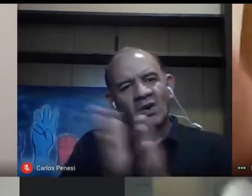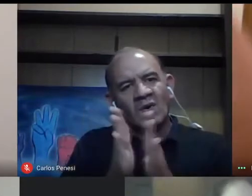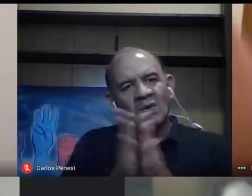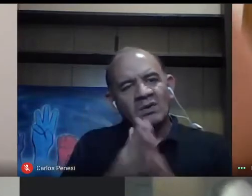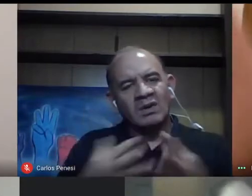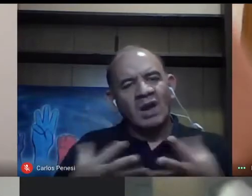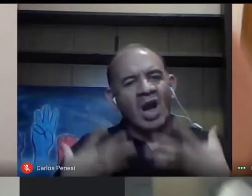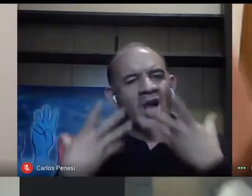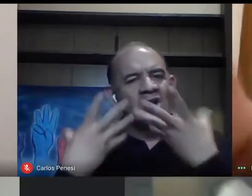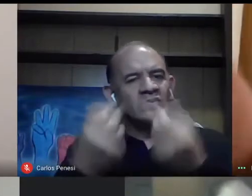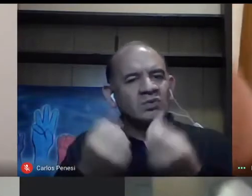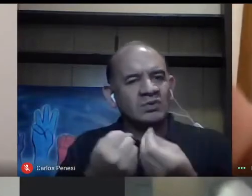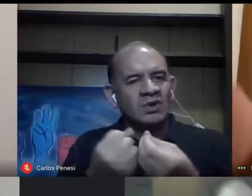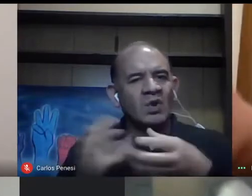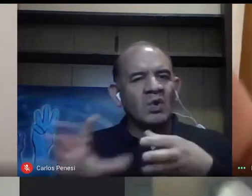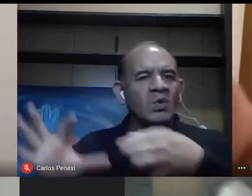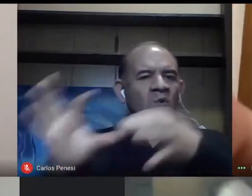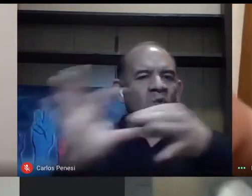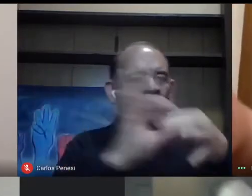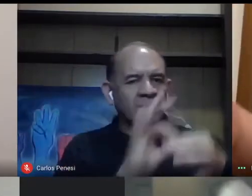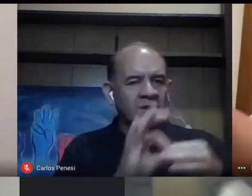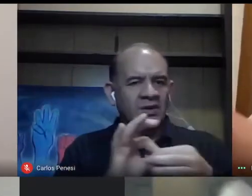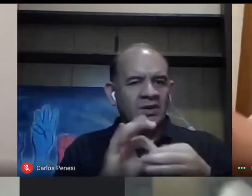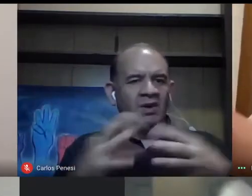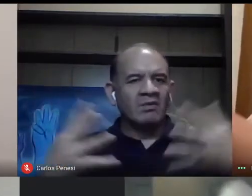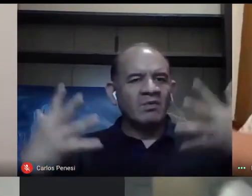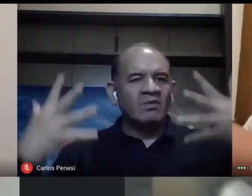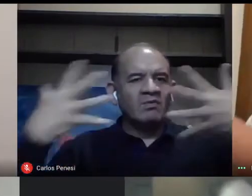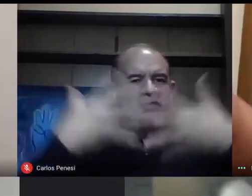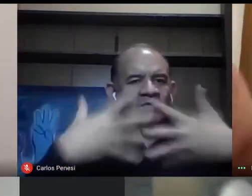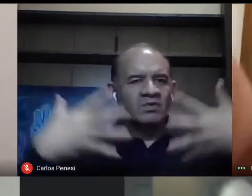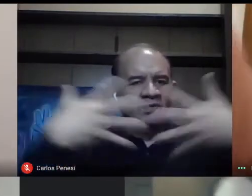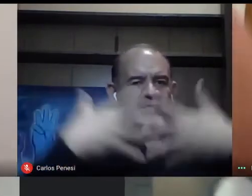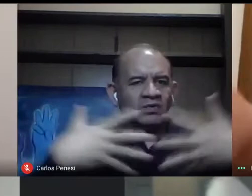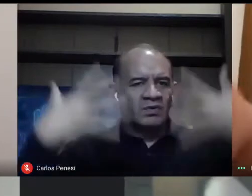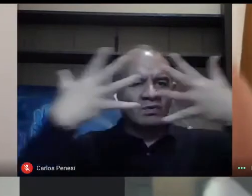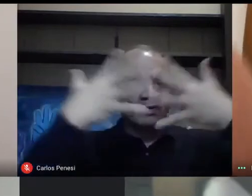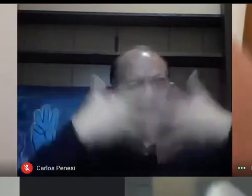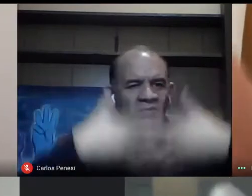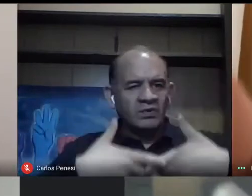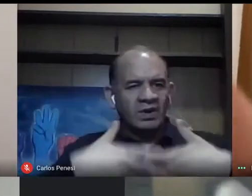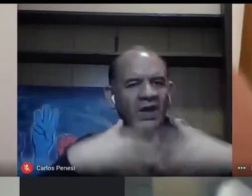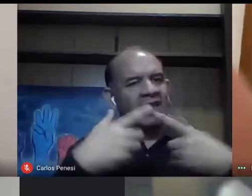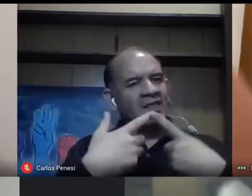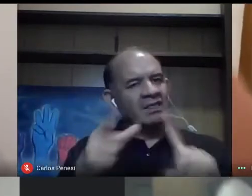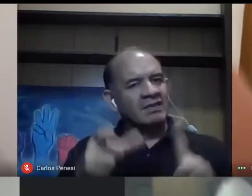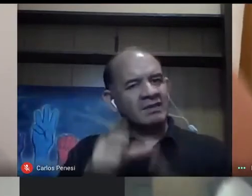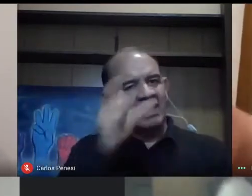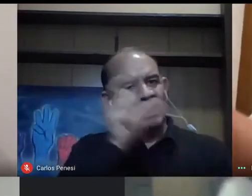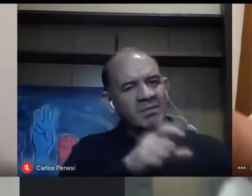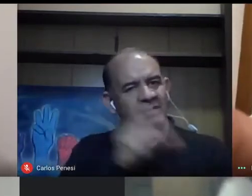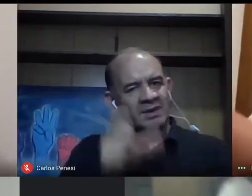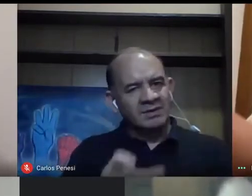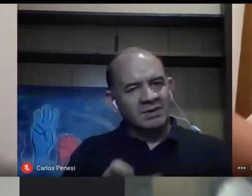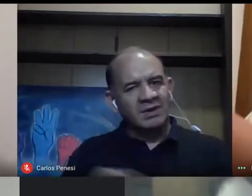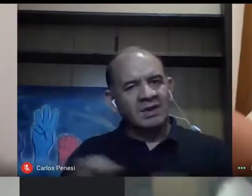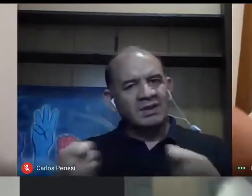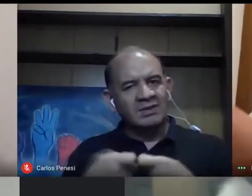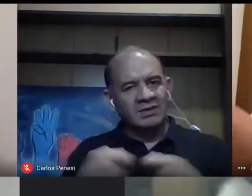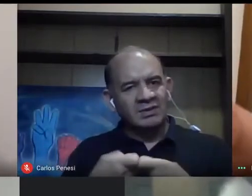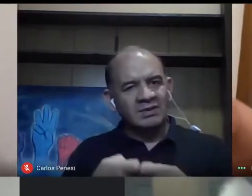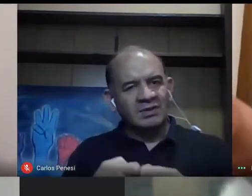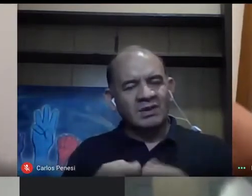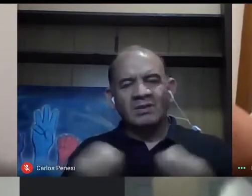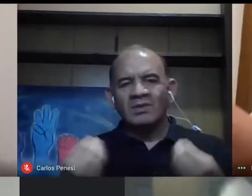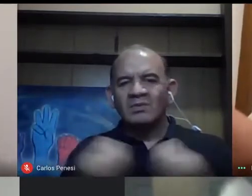es articular esta red y generar acciones concretas que no solo hagan que haya información de los libros que hay, sino que hayan más